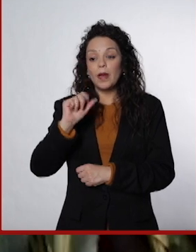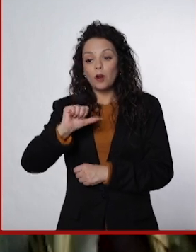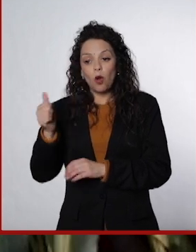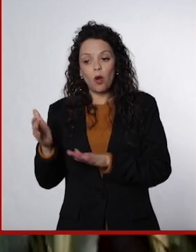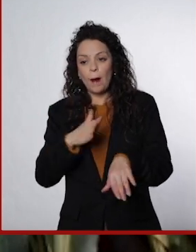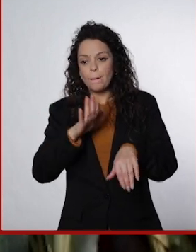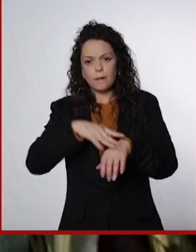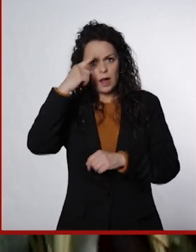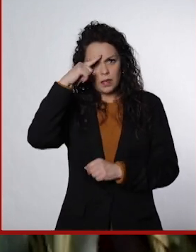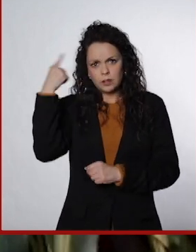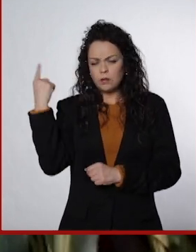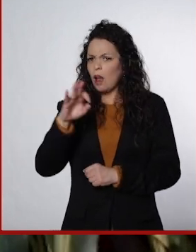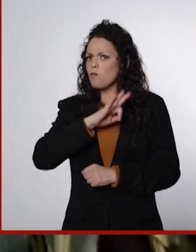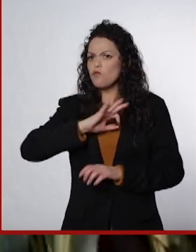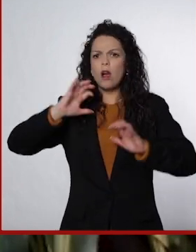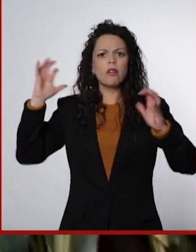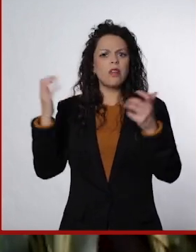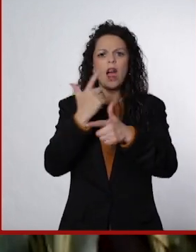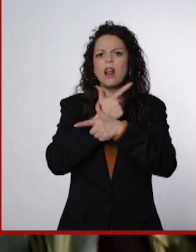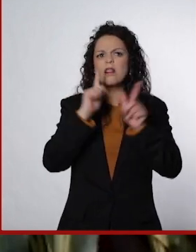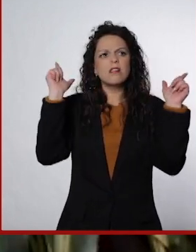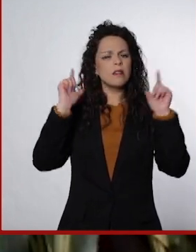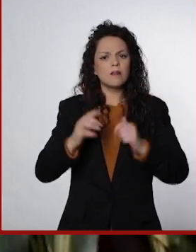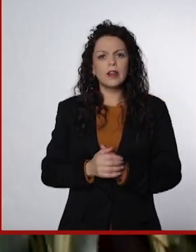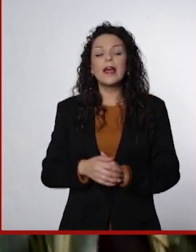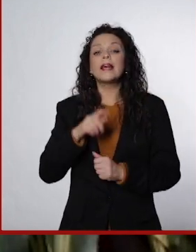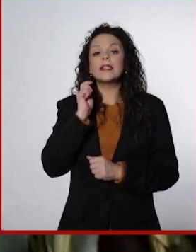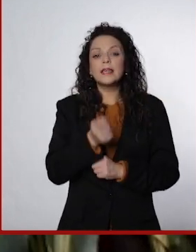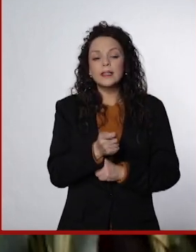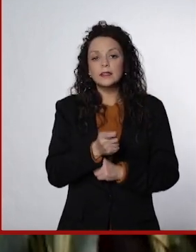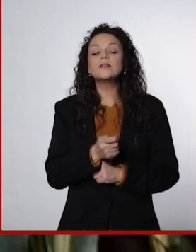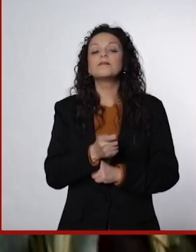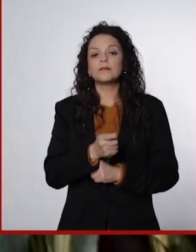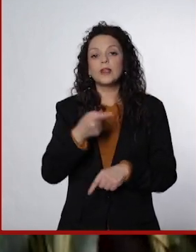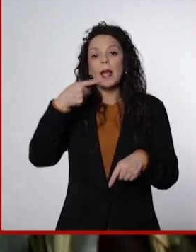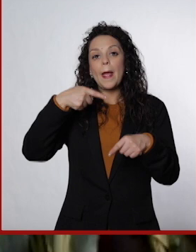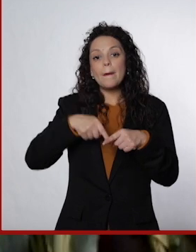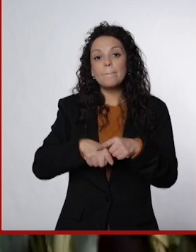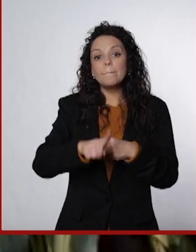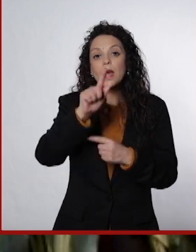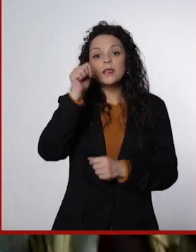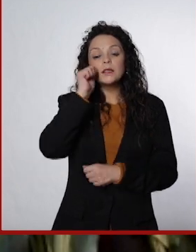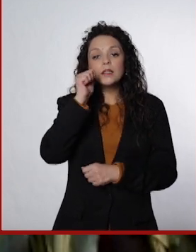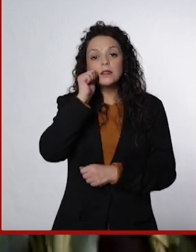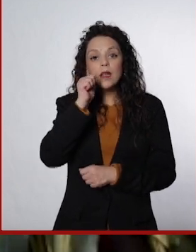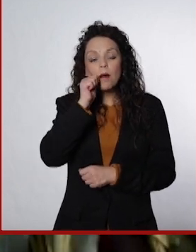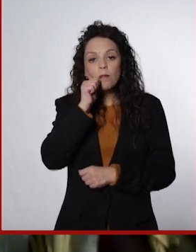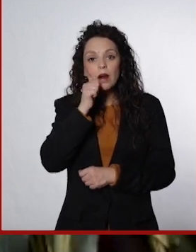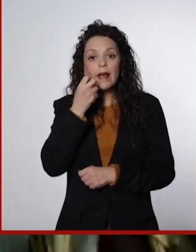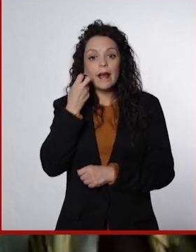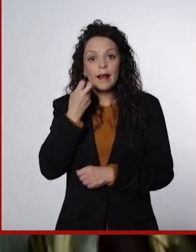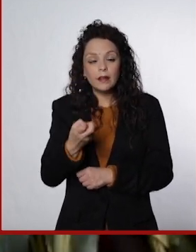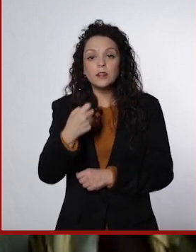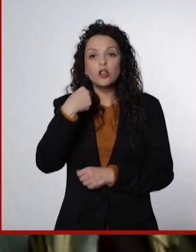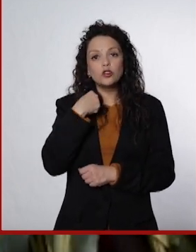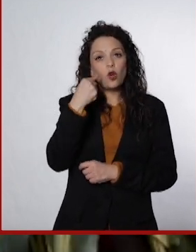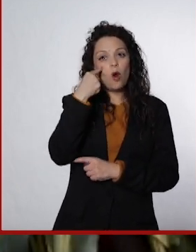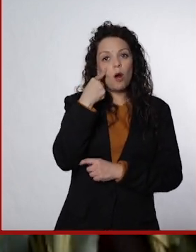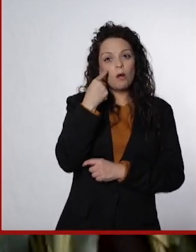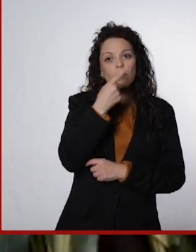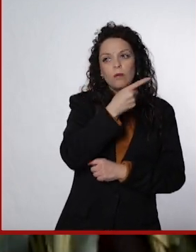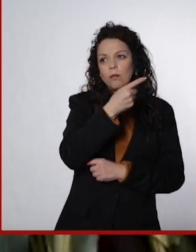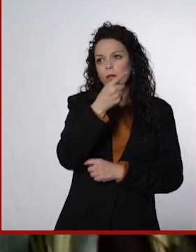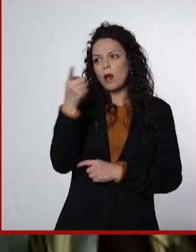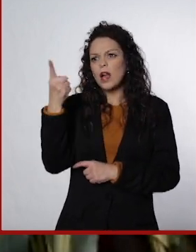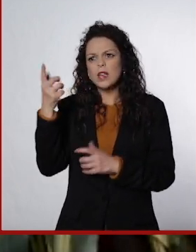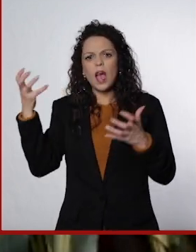que se puede aplicar a casi cualquier situación de la vida, es empezar por el principio. Cuando yo hablo de observar lo que dijo o hizo alguien más que nos generó